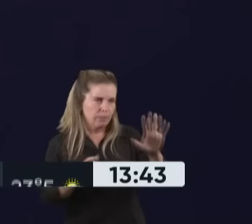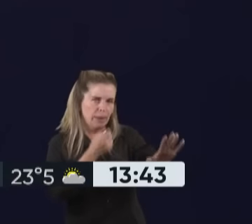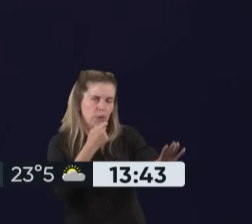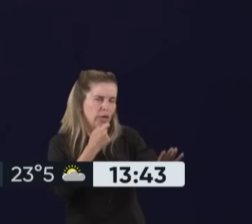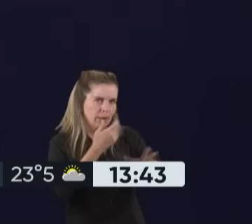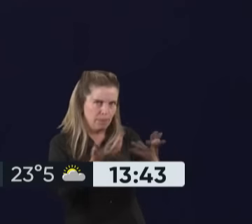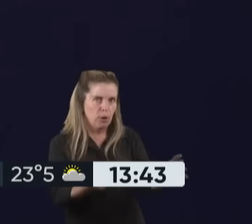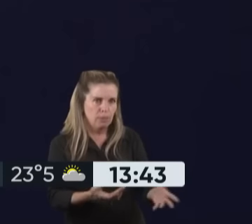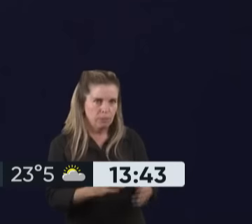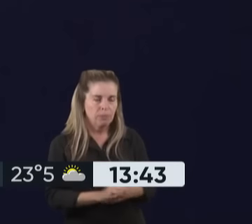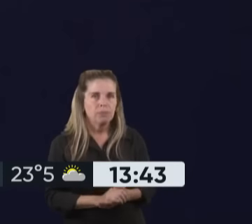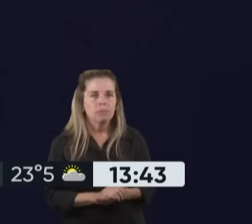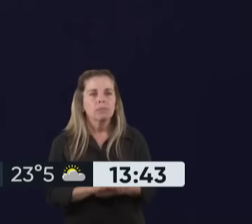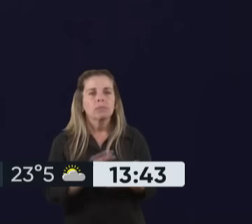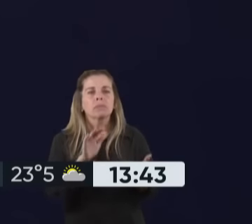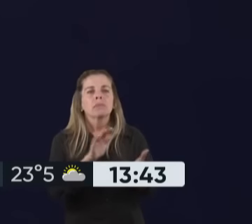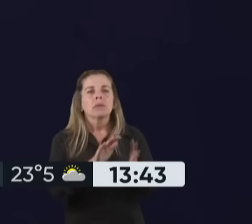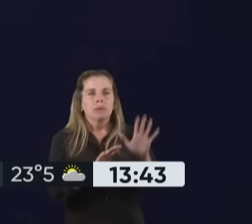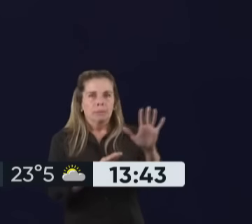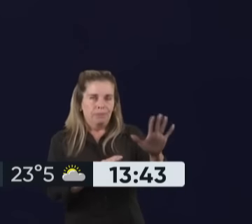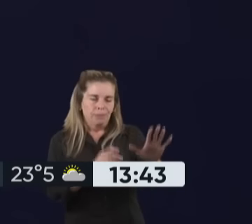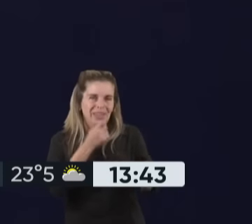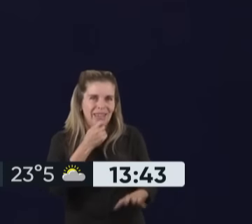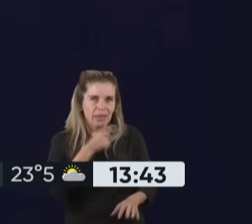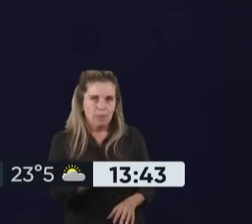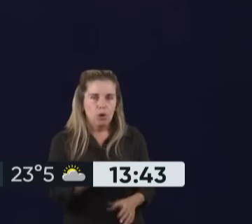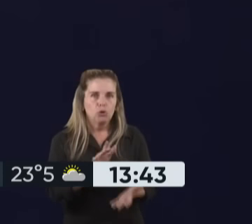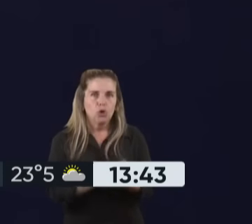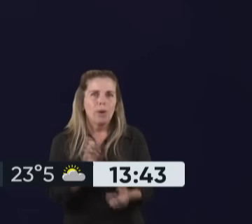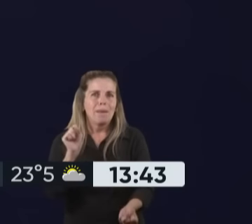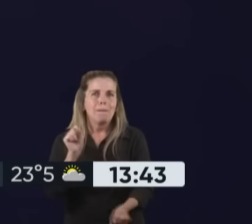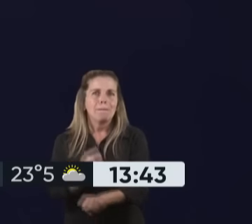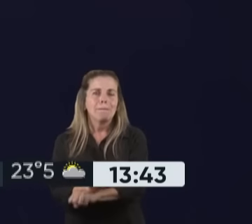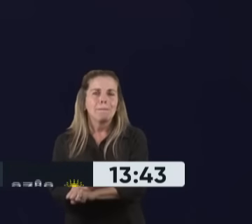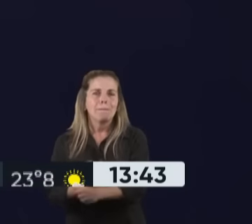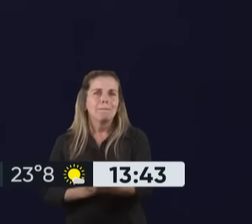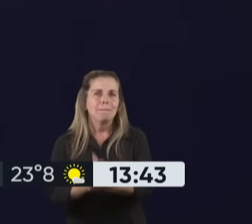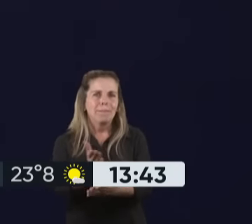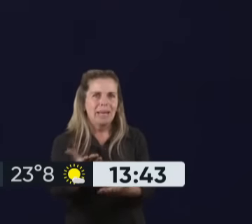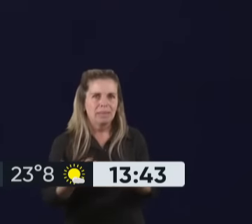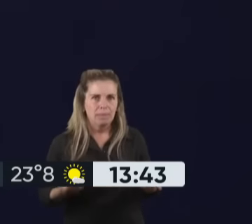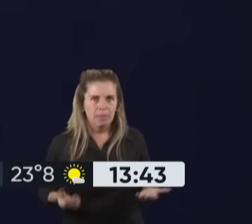un ejemplo. Y sobre el tema de corrupción. Le voy a dar un ejemplo.